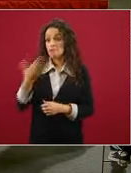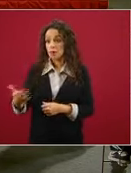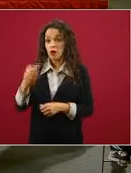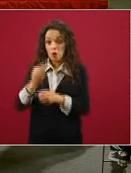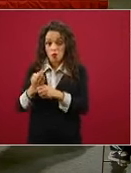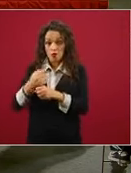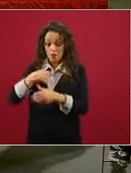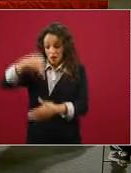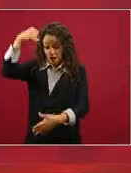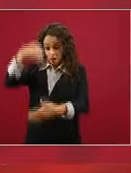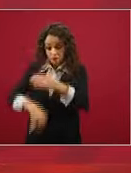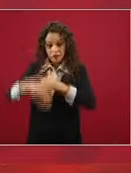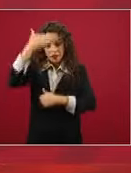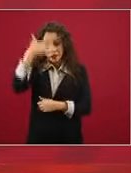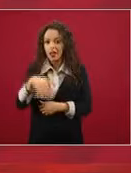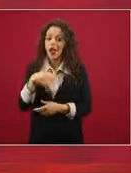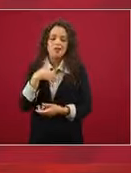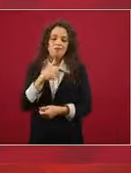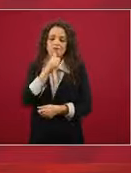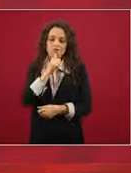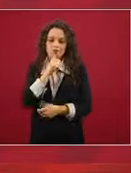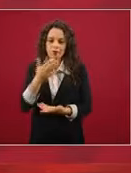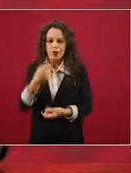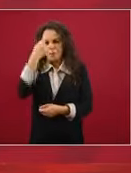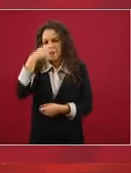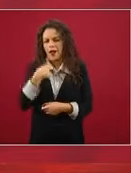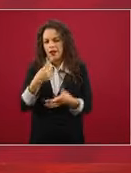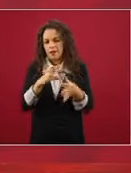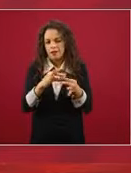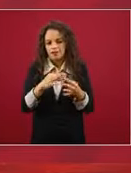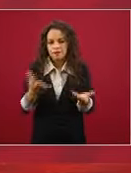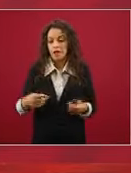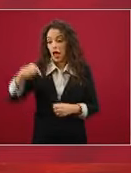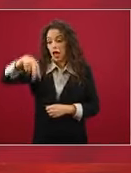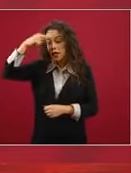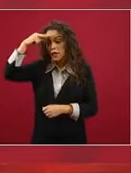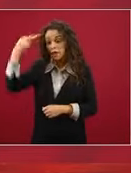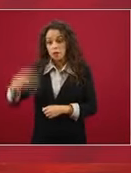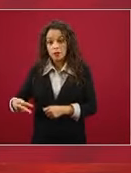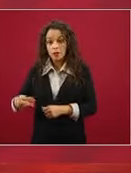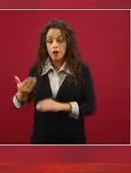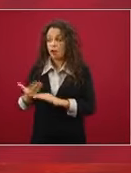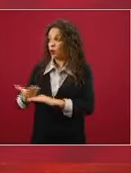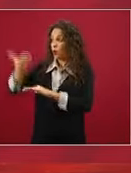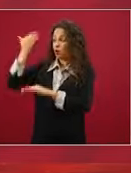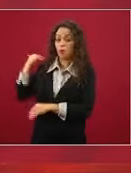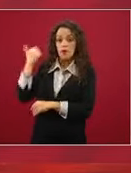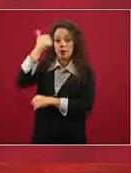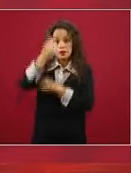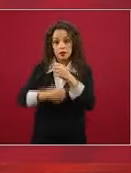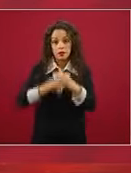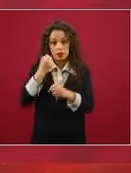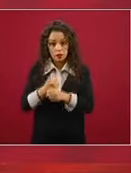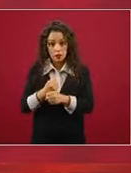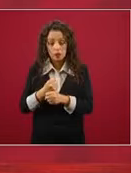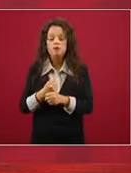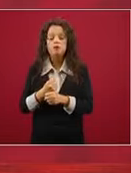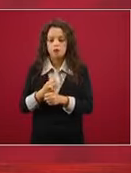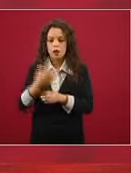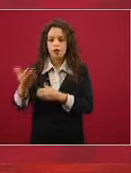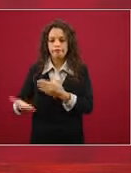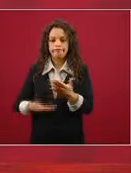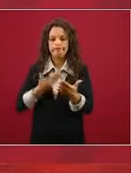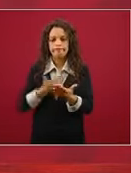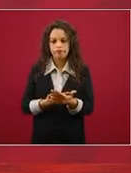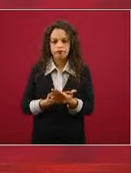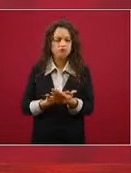ahora. Ahora, en México, desde el sexenio antepasado, se planteó por parte de la industria alimentaria que no